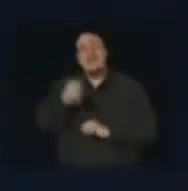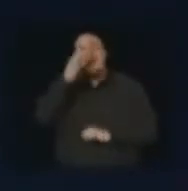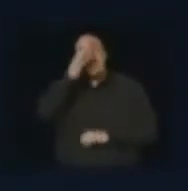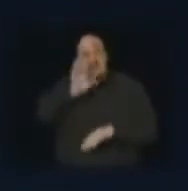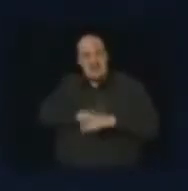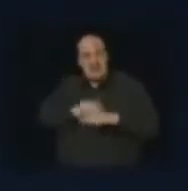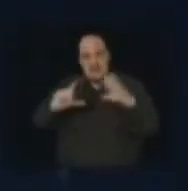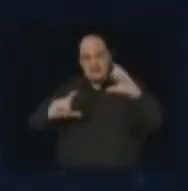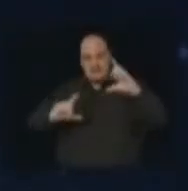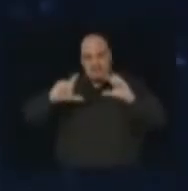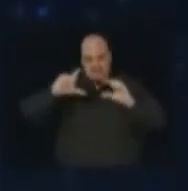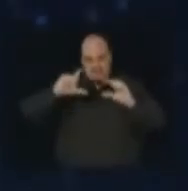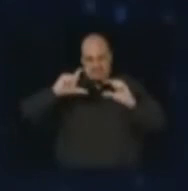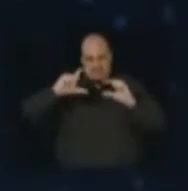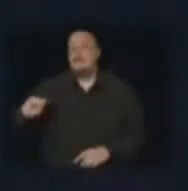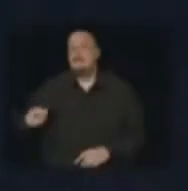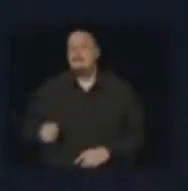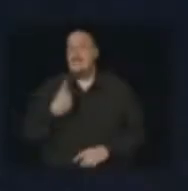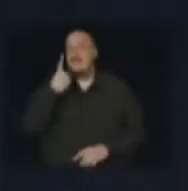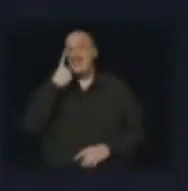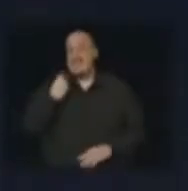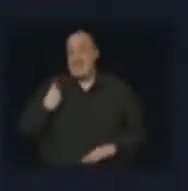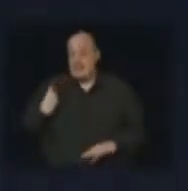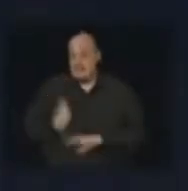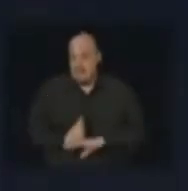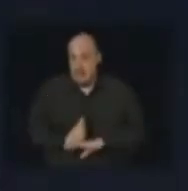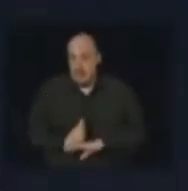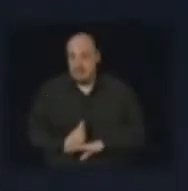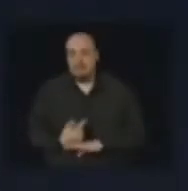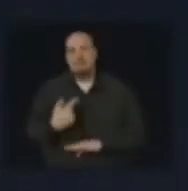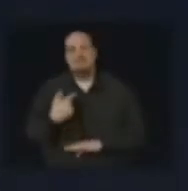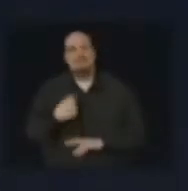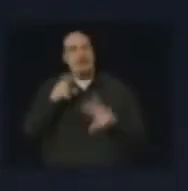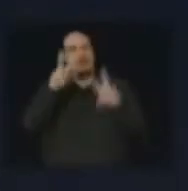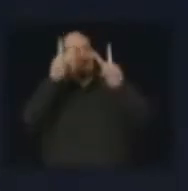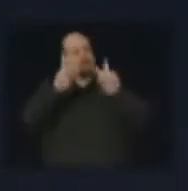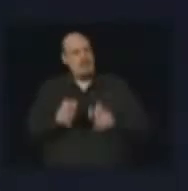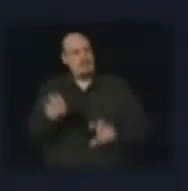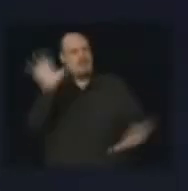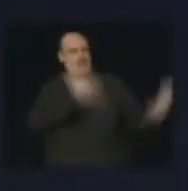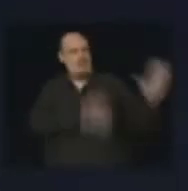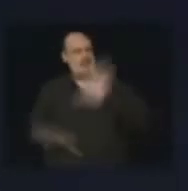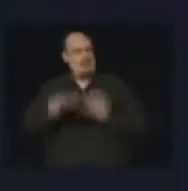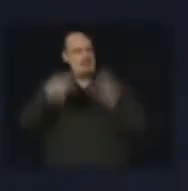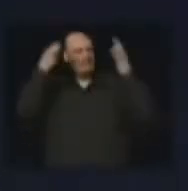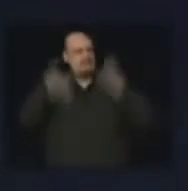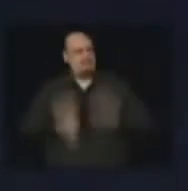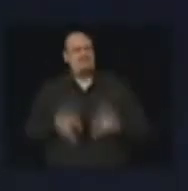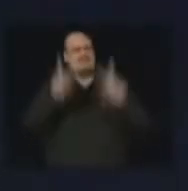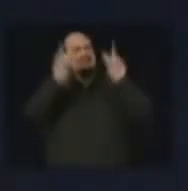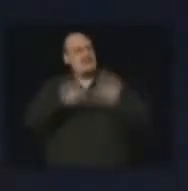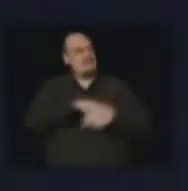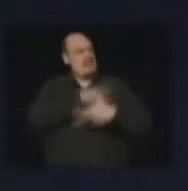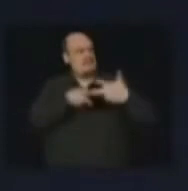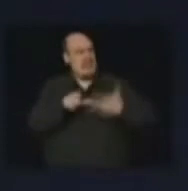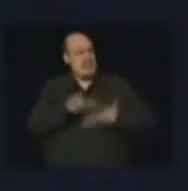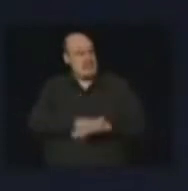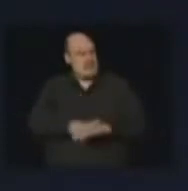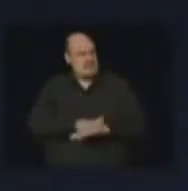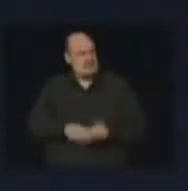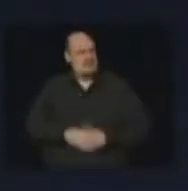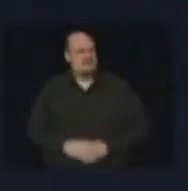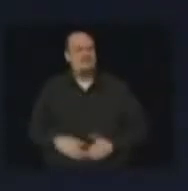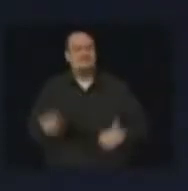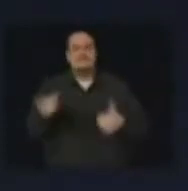estabilidad emocional de Milei, no por una cuestión personal, aclaró, sino porque desde ese lugar arma su plan de